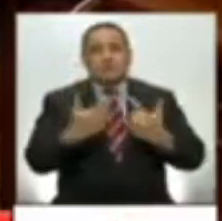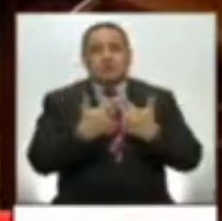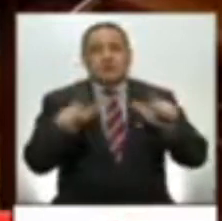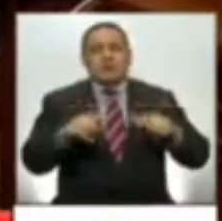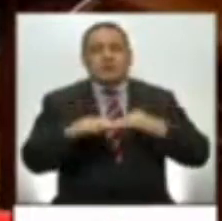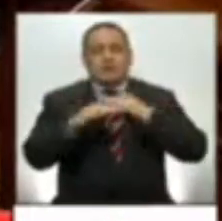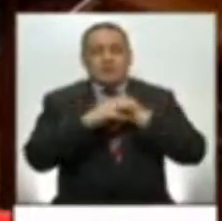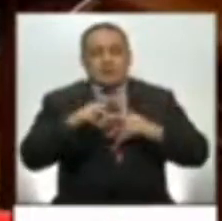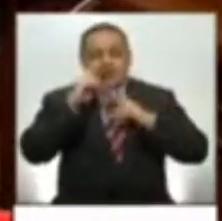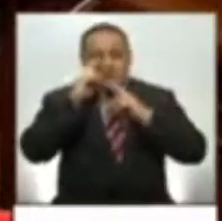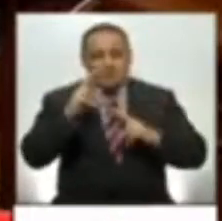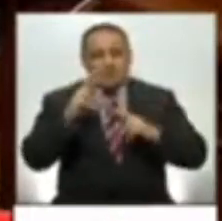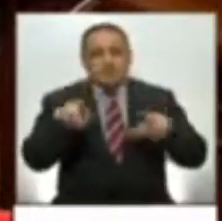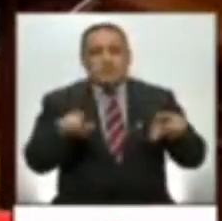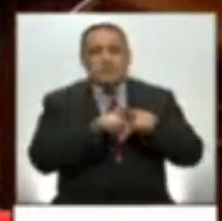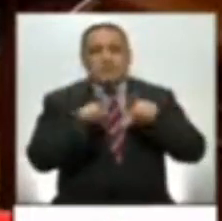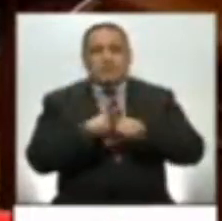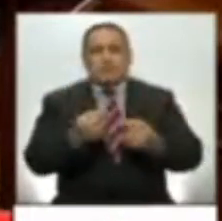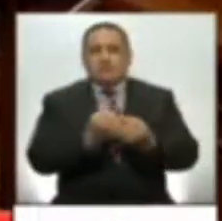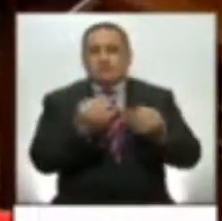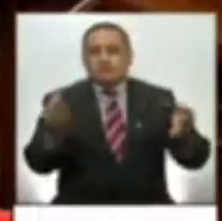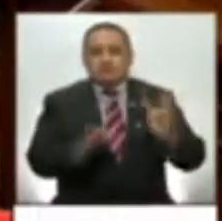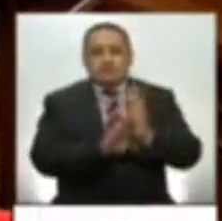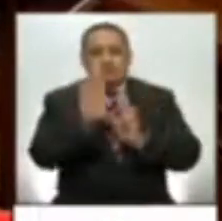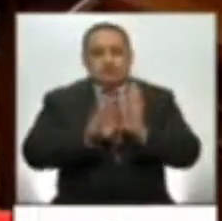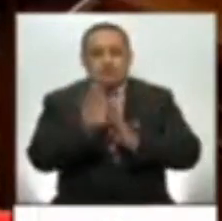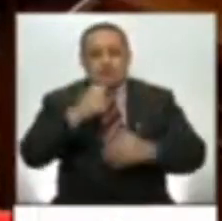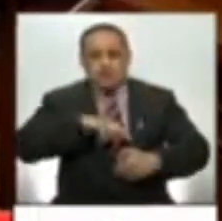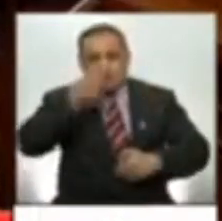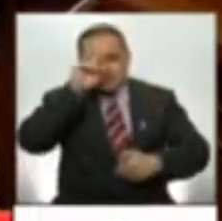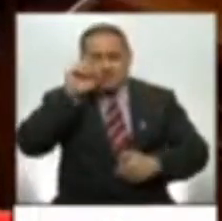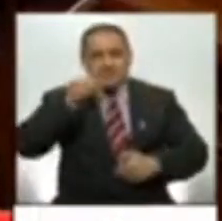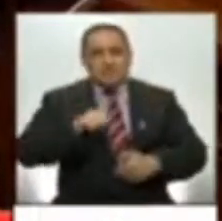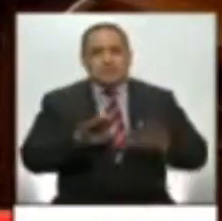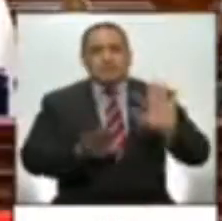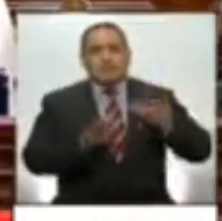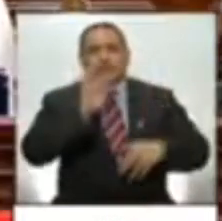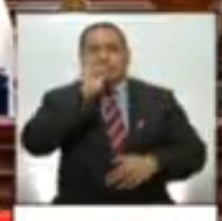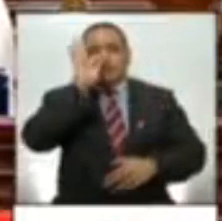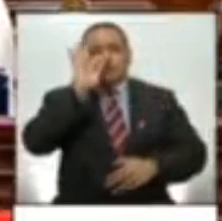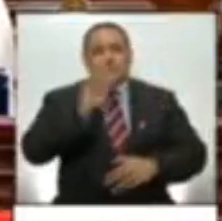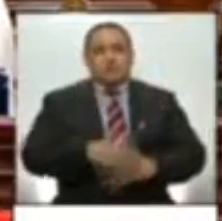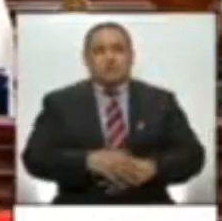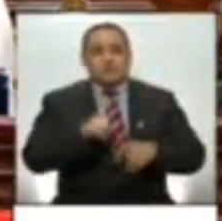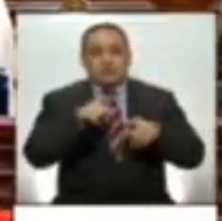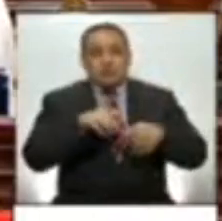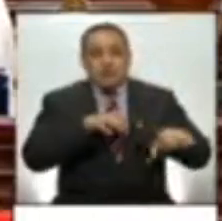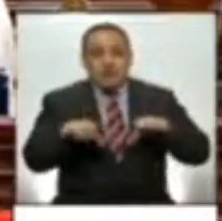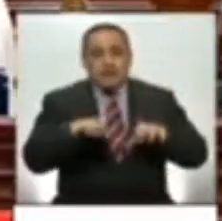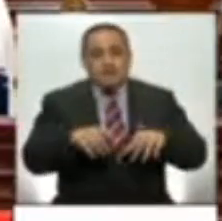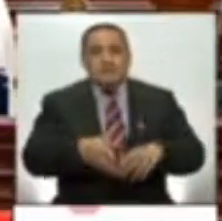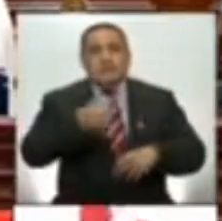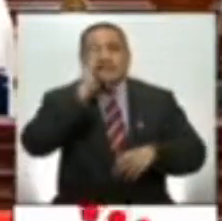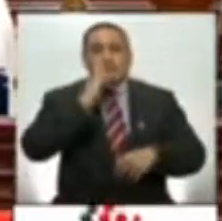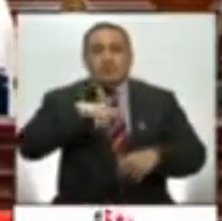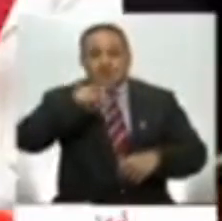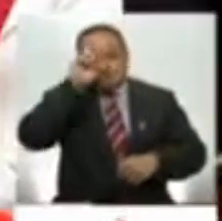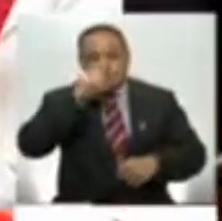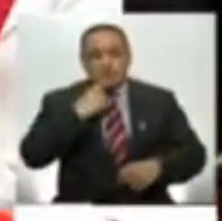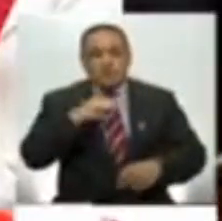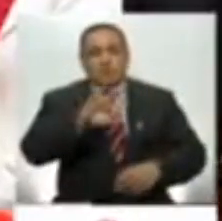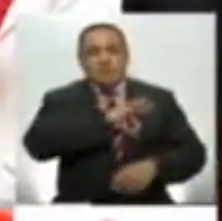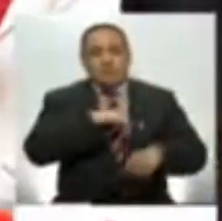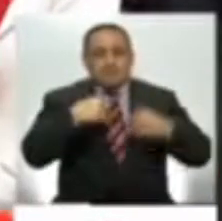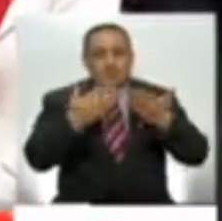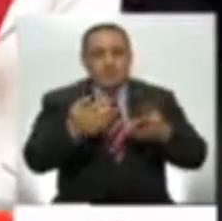la democracia y los emprendedores del Perú, sí, juro. Si así lo hace, que Dios y la patria lo